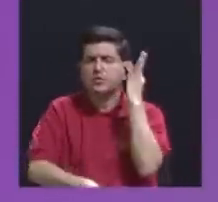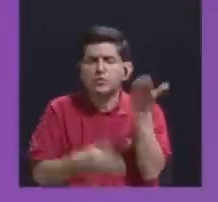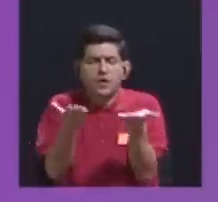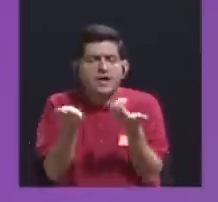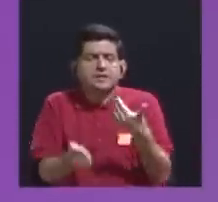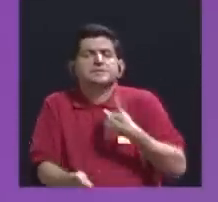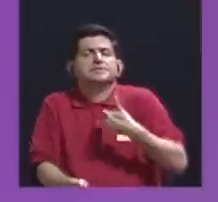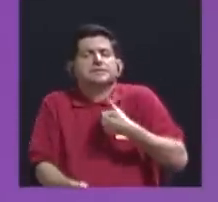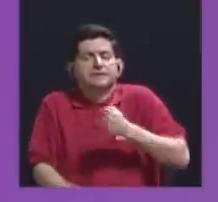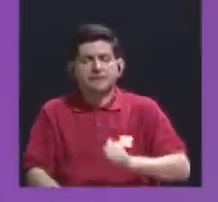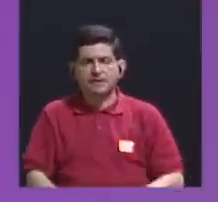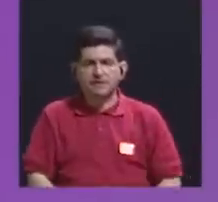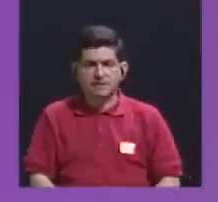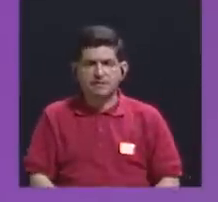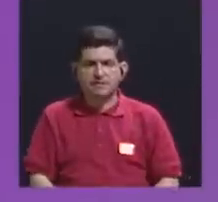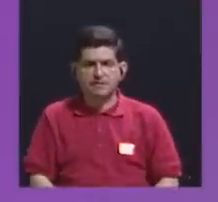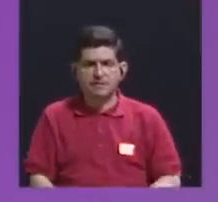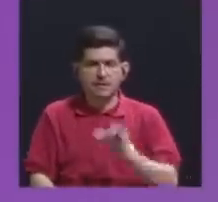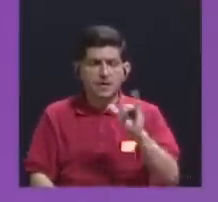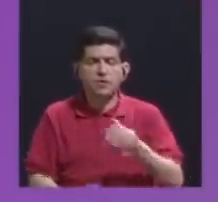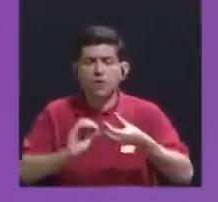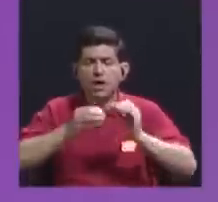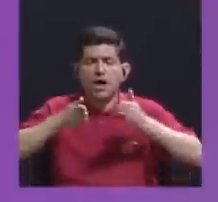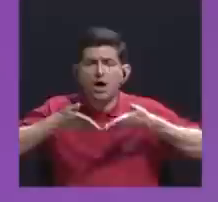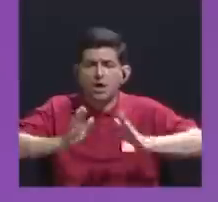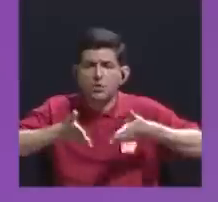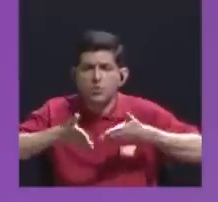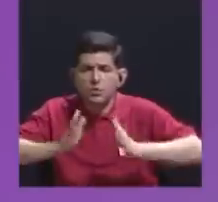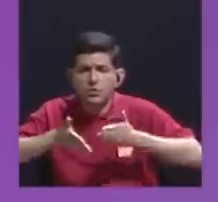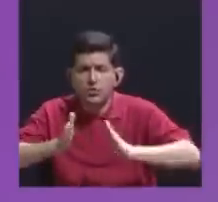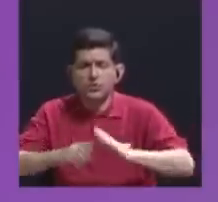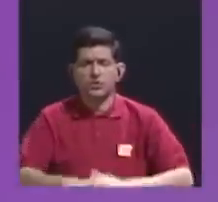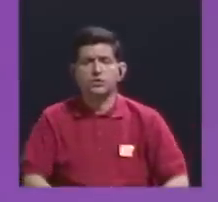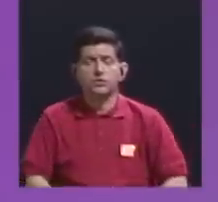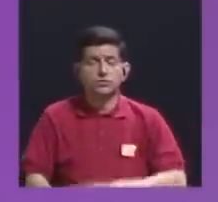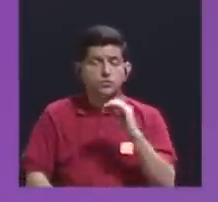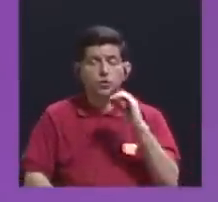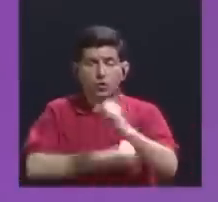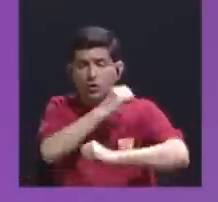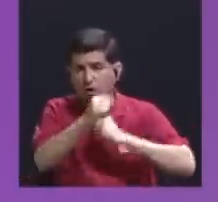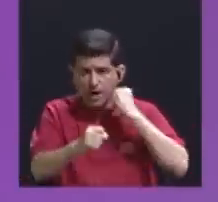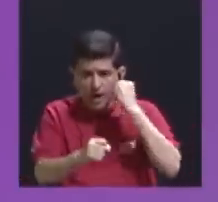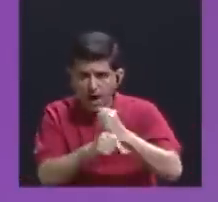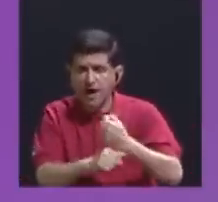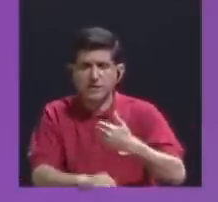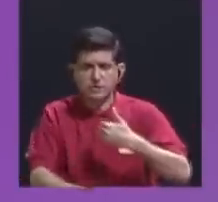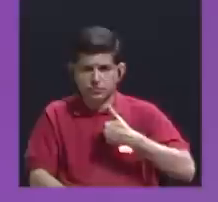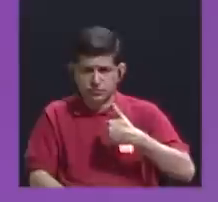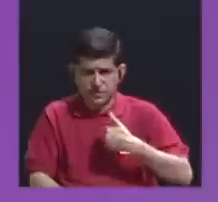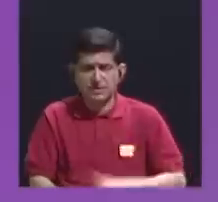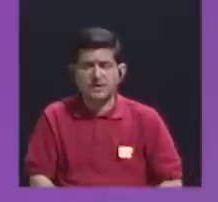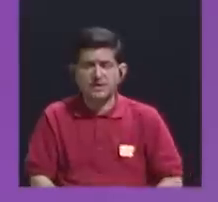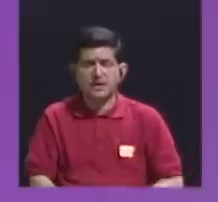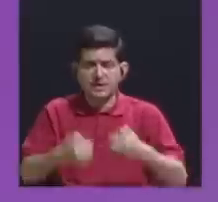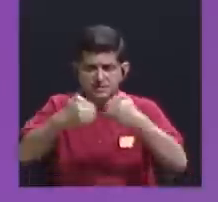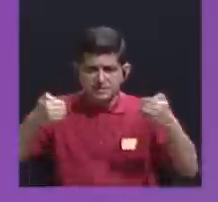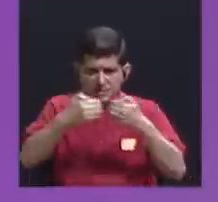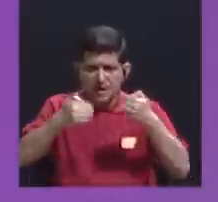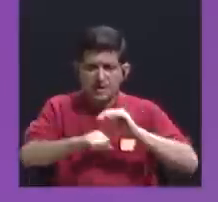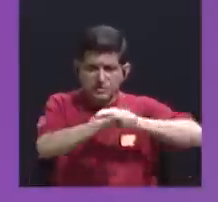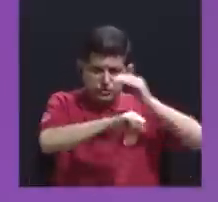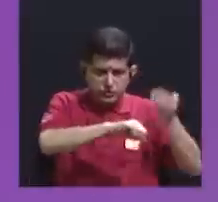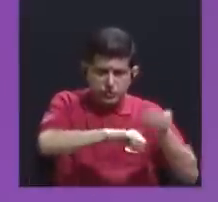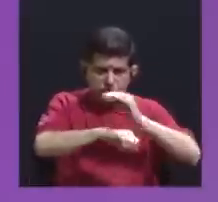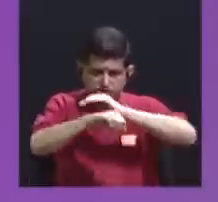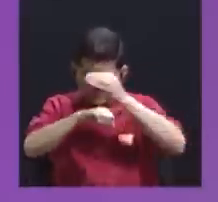que eran sobre este el número de hijos sobre la edad también este los intervalos entre embarazos